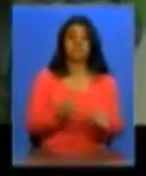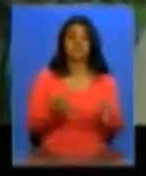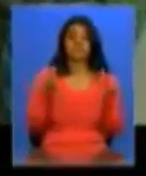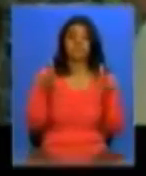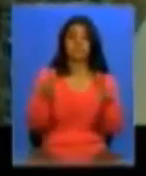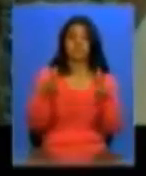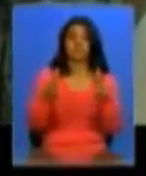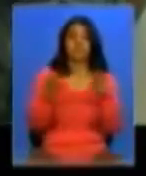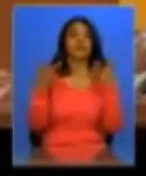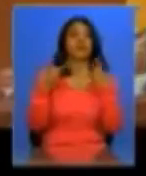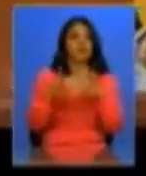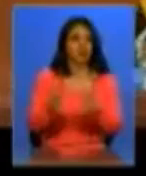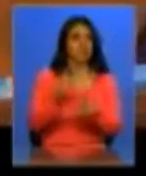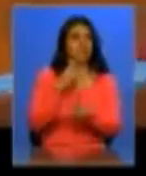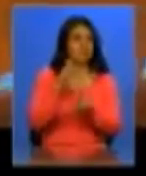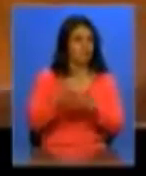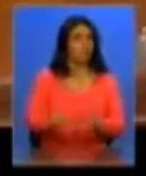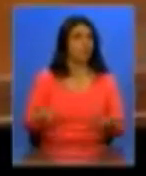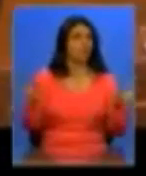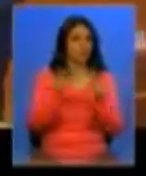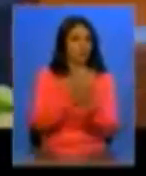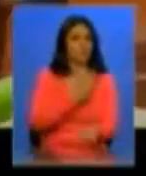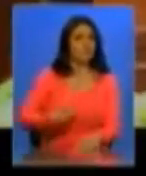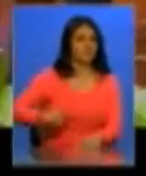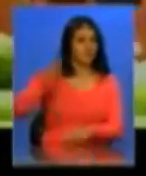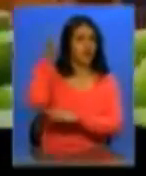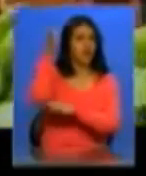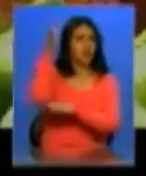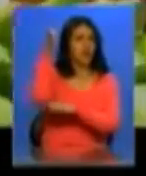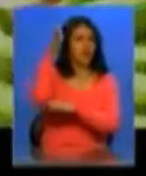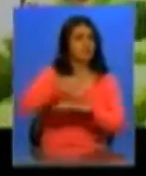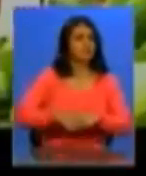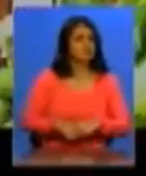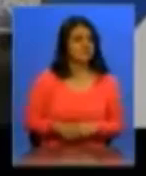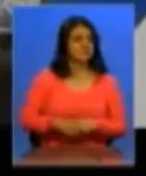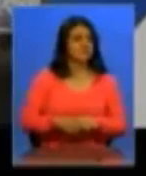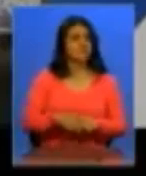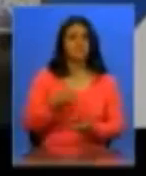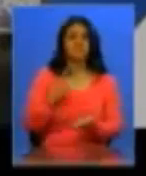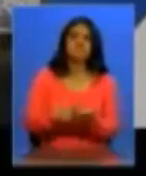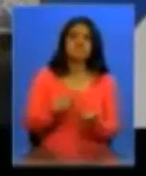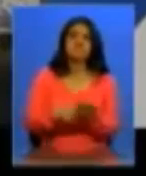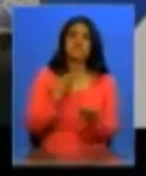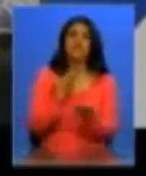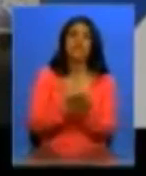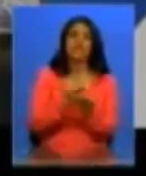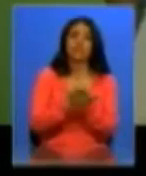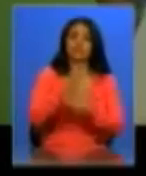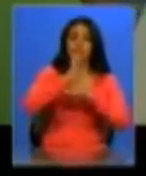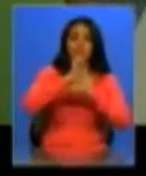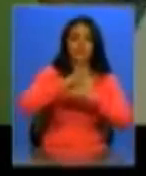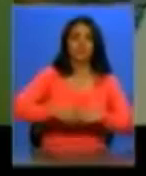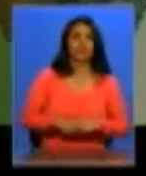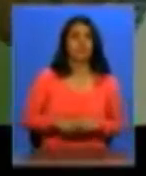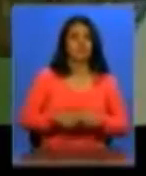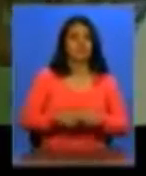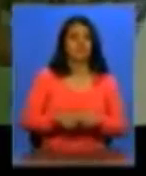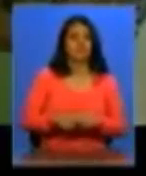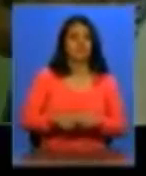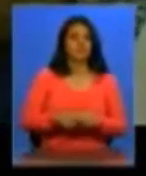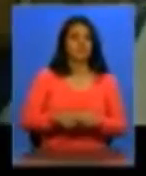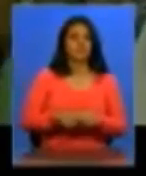Lupercio también resaltaron la intervención del mandatario, en la que se analizó la economía del país. Abordó